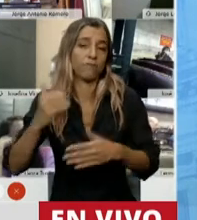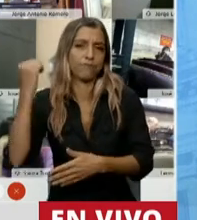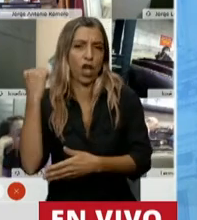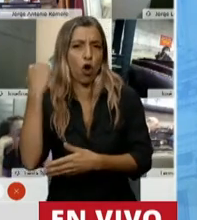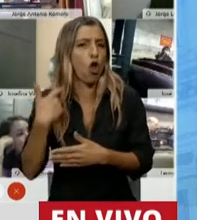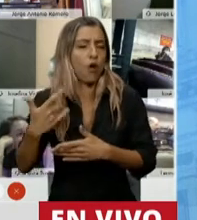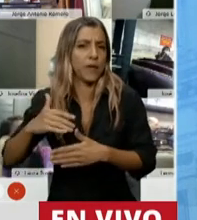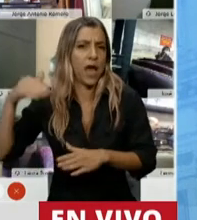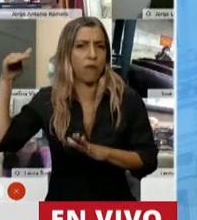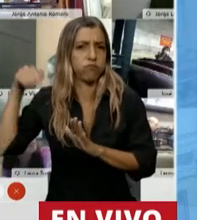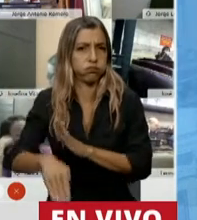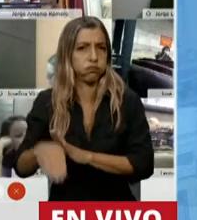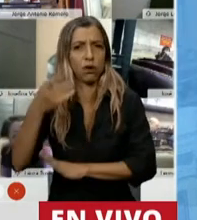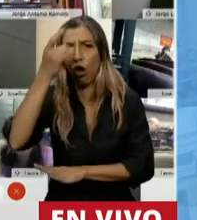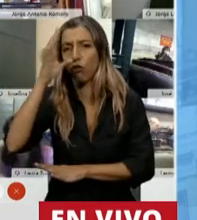de un brutal